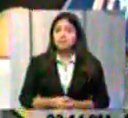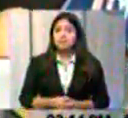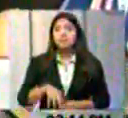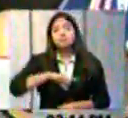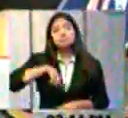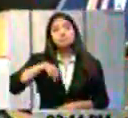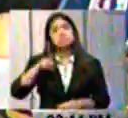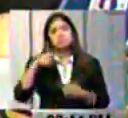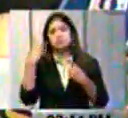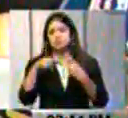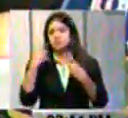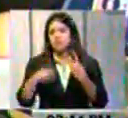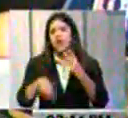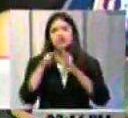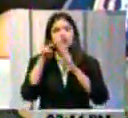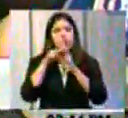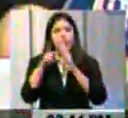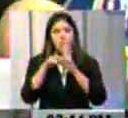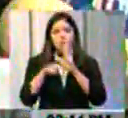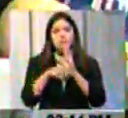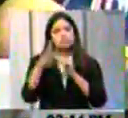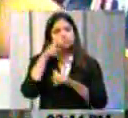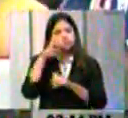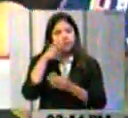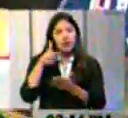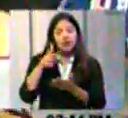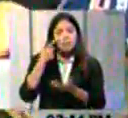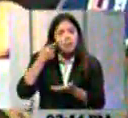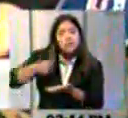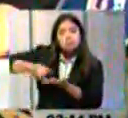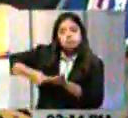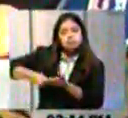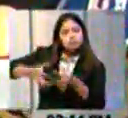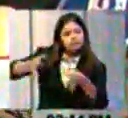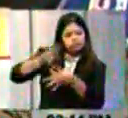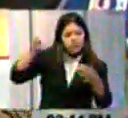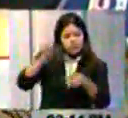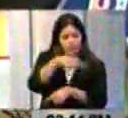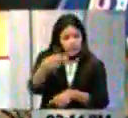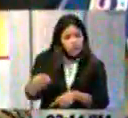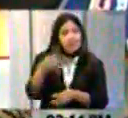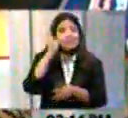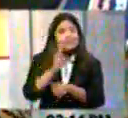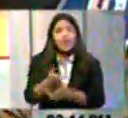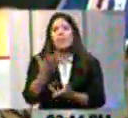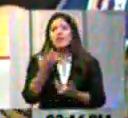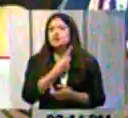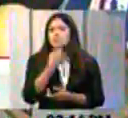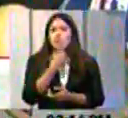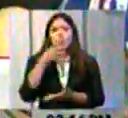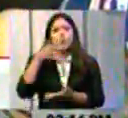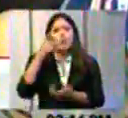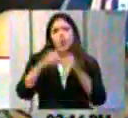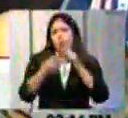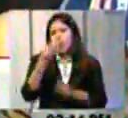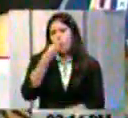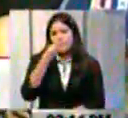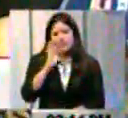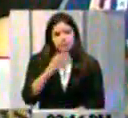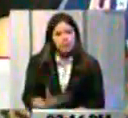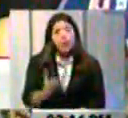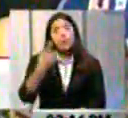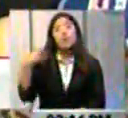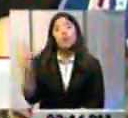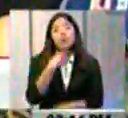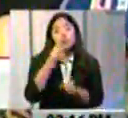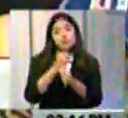establecido una serie de normativas, la revisión de los cactahuellas, bueno, que deben ir direccionados a los productos sensibles. Bueno, son trabajos que estamos realizando en